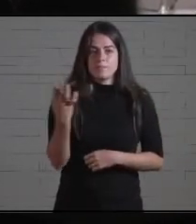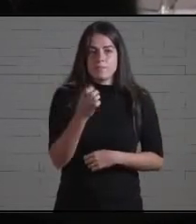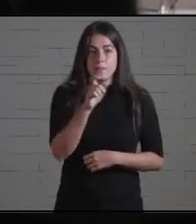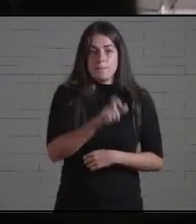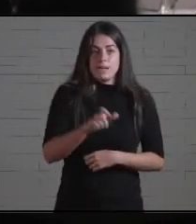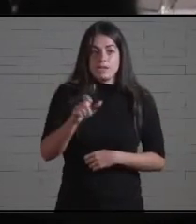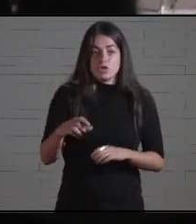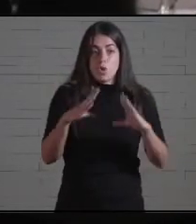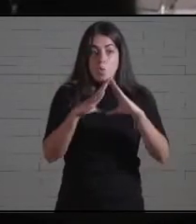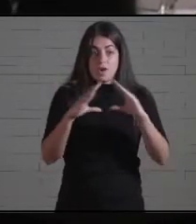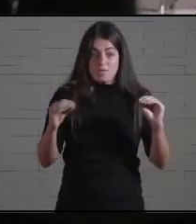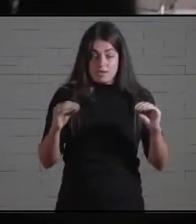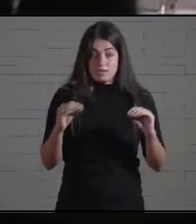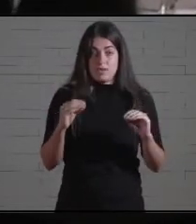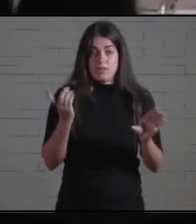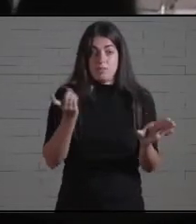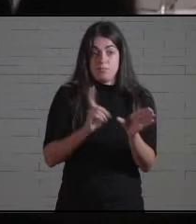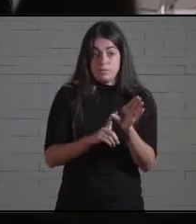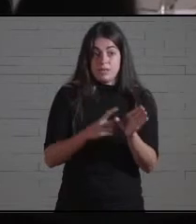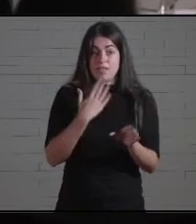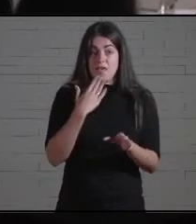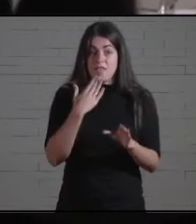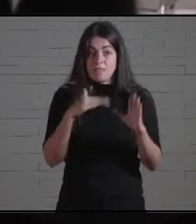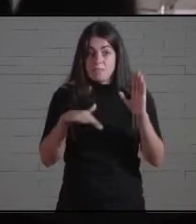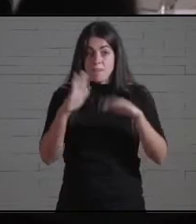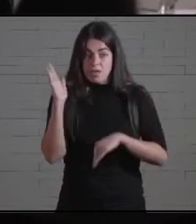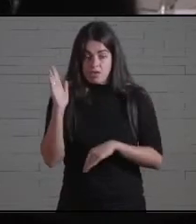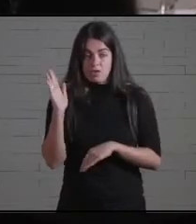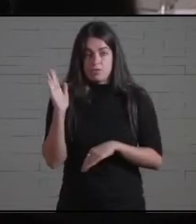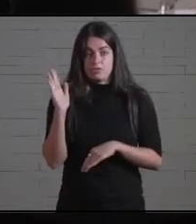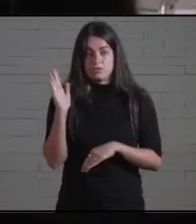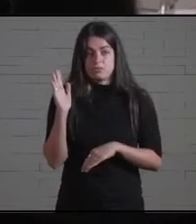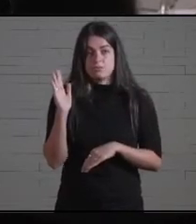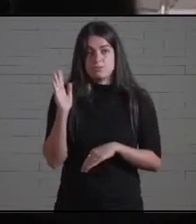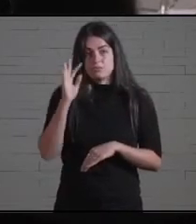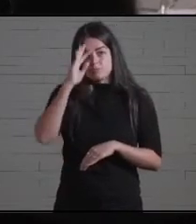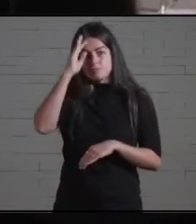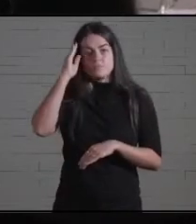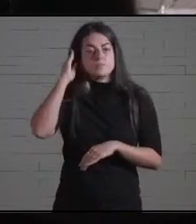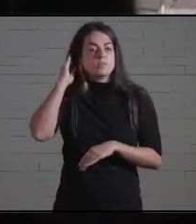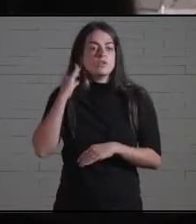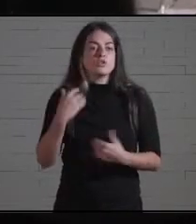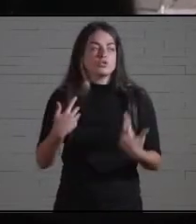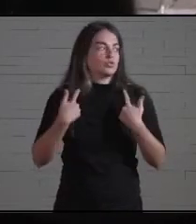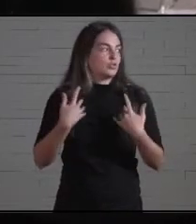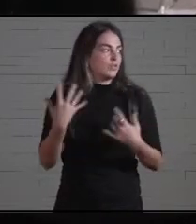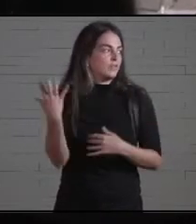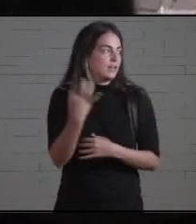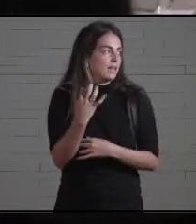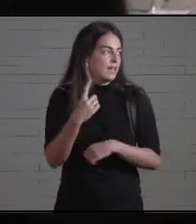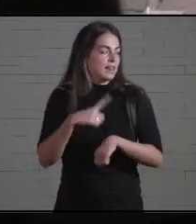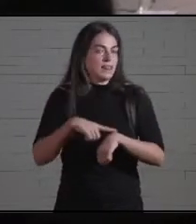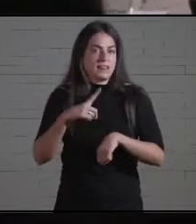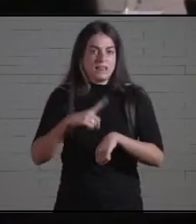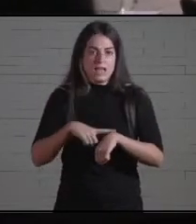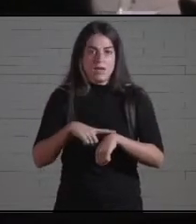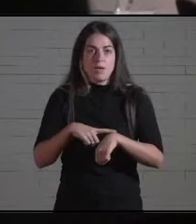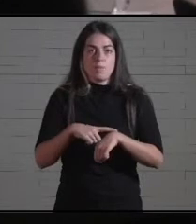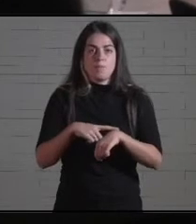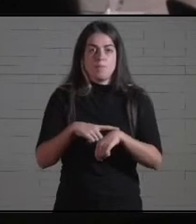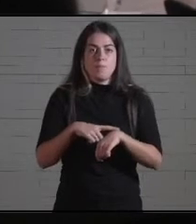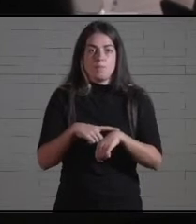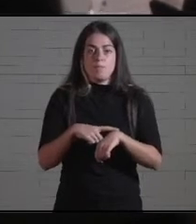personas universitarias y de mayor edad lo que han sufrido es una mayor escasez de tiempo, ¿vale? Tenemos